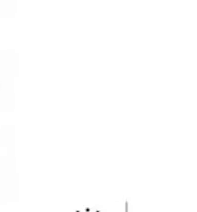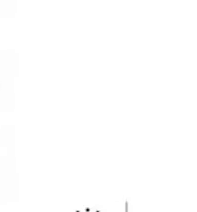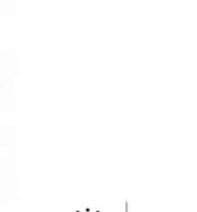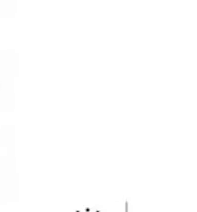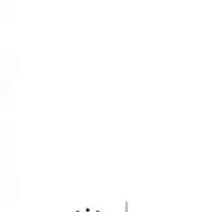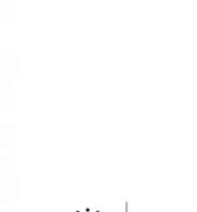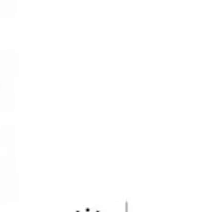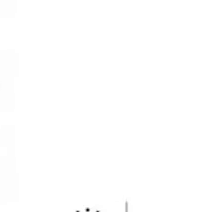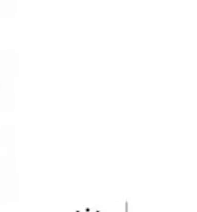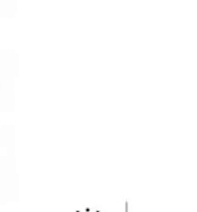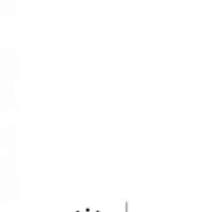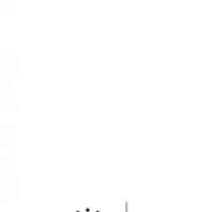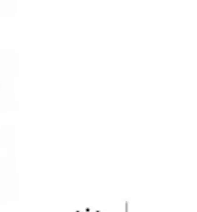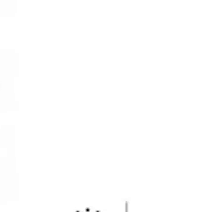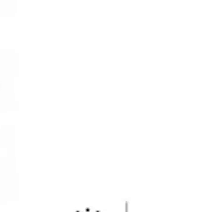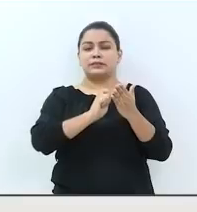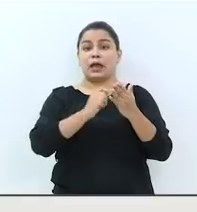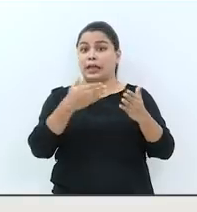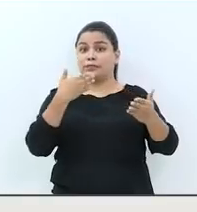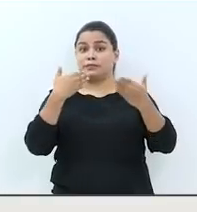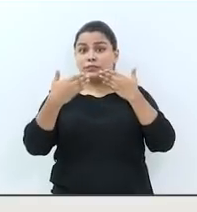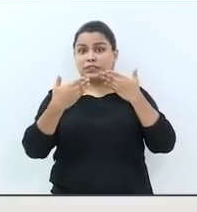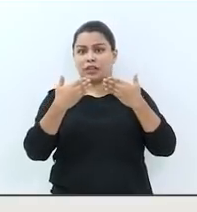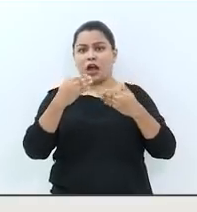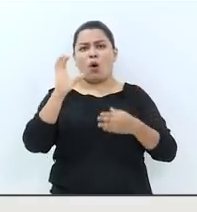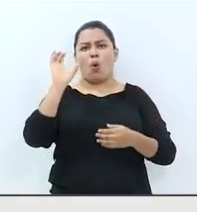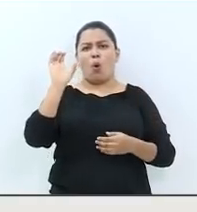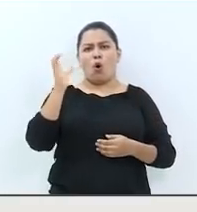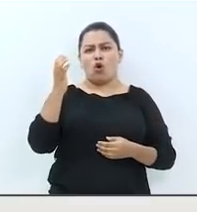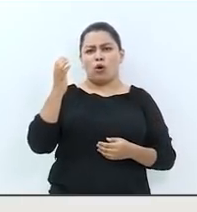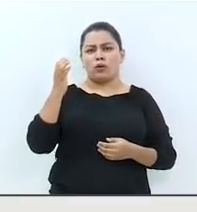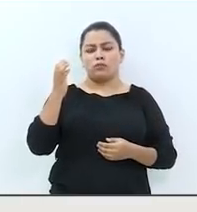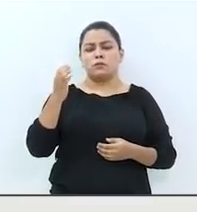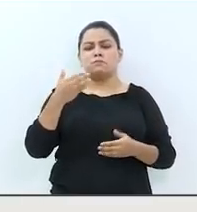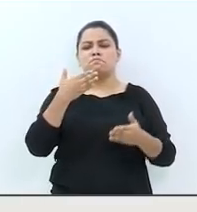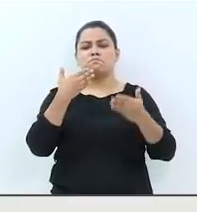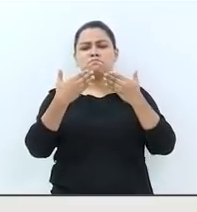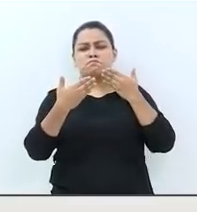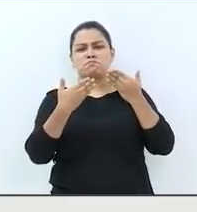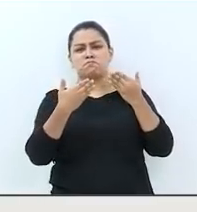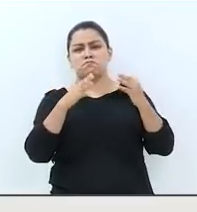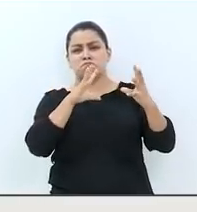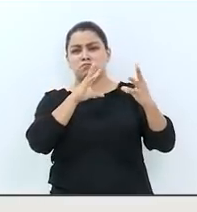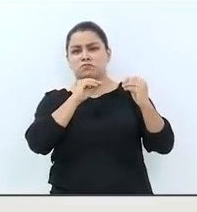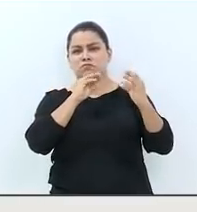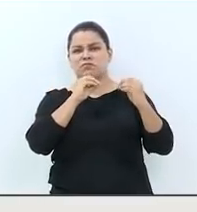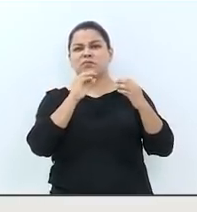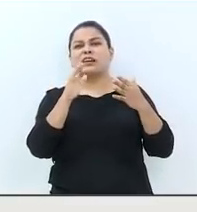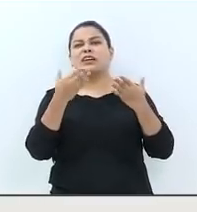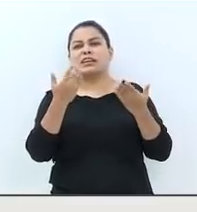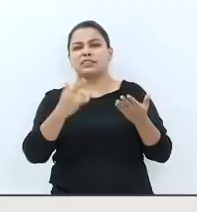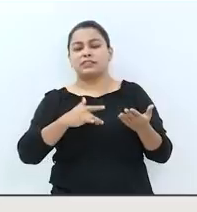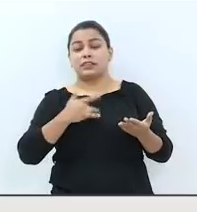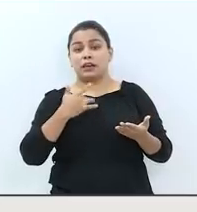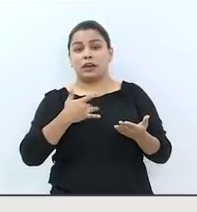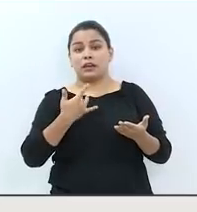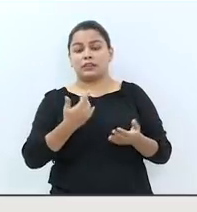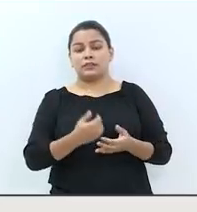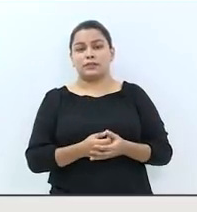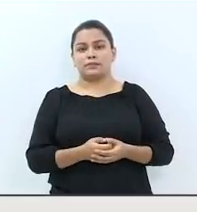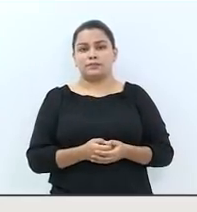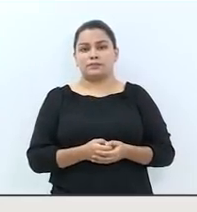También describir su color y platicar brevemente sobre qué nos transmite. Si me